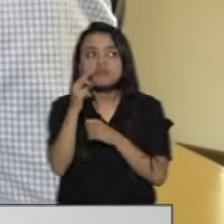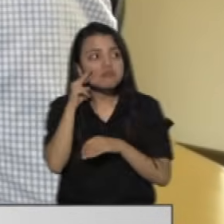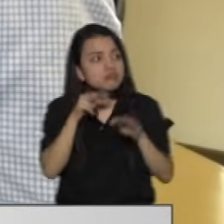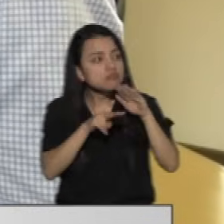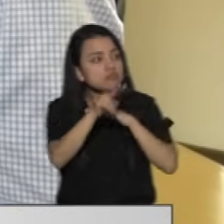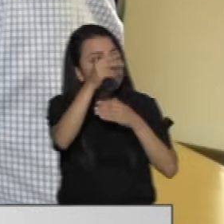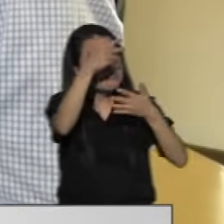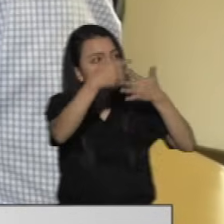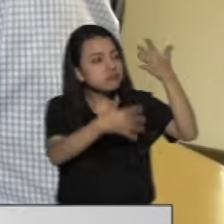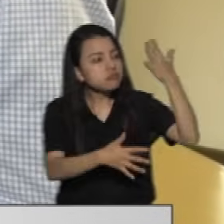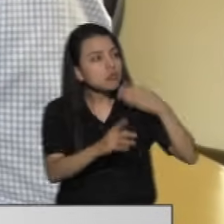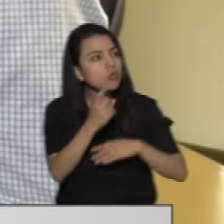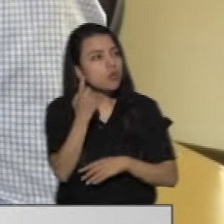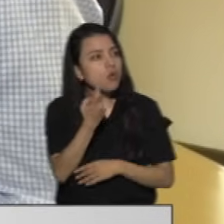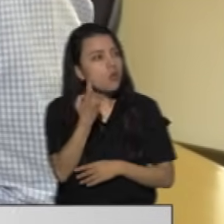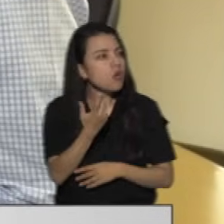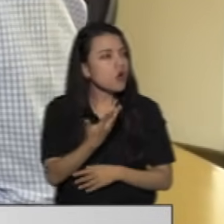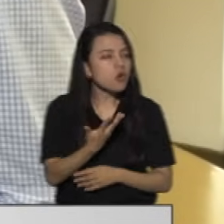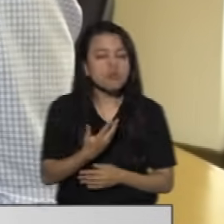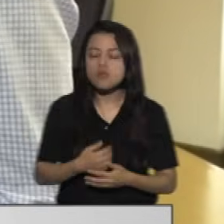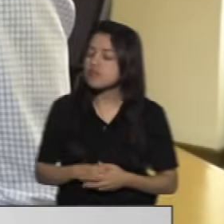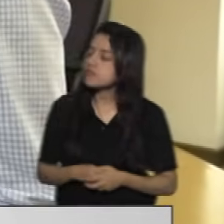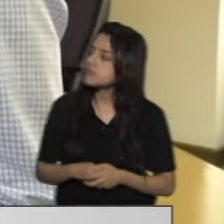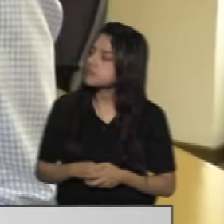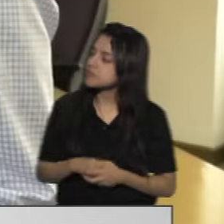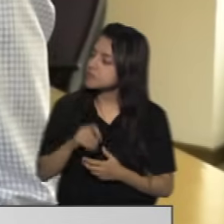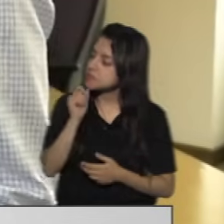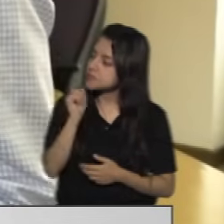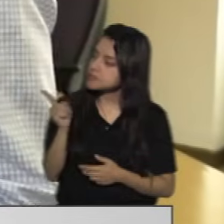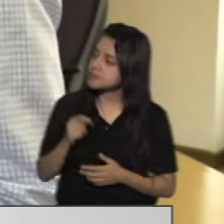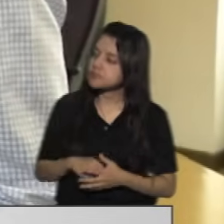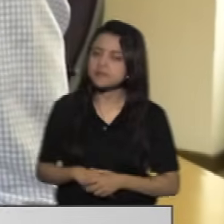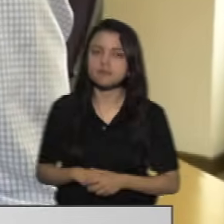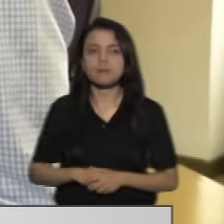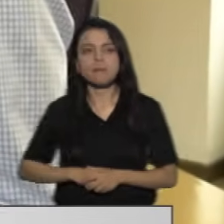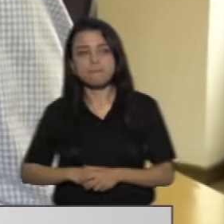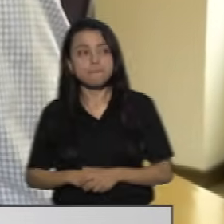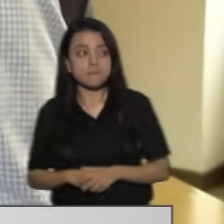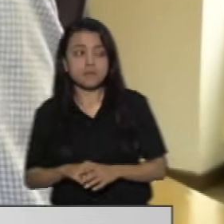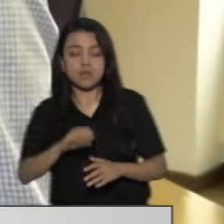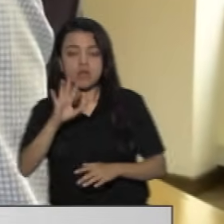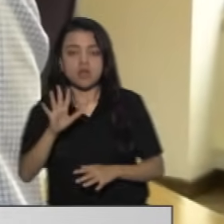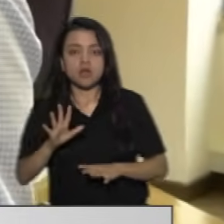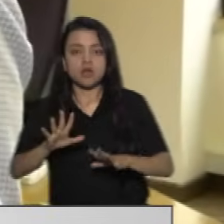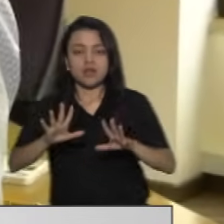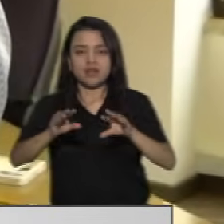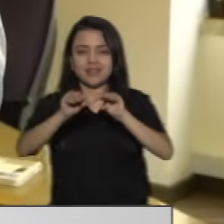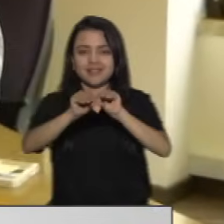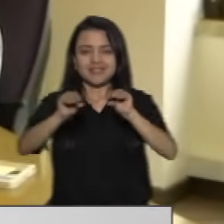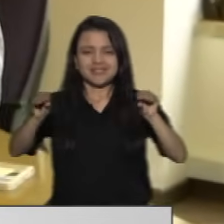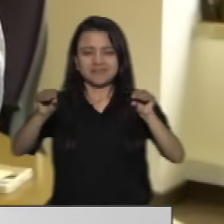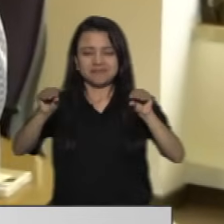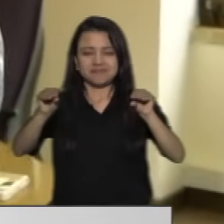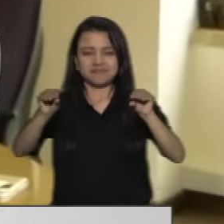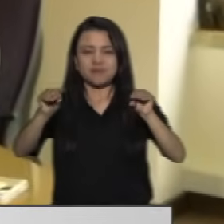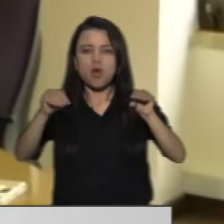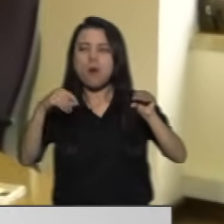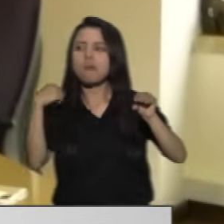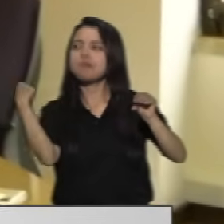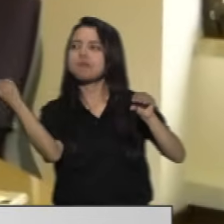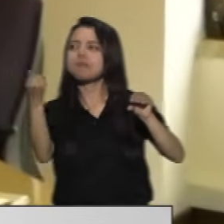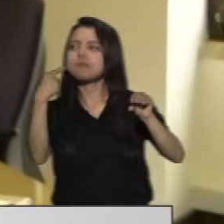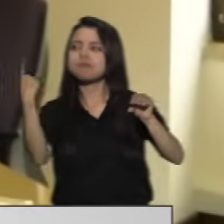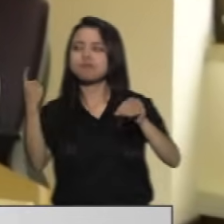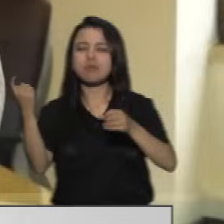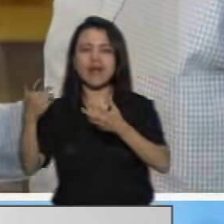oportunidad laboral pueden acceder a ella? Sí, la plataforma Más Empleo ANDI es una plataforma que permite que las empresas de Colombia se